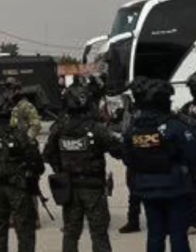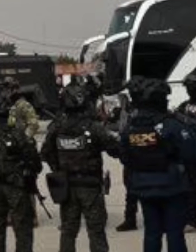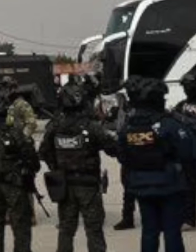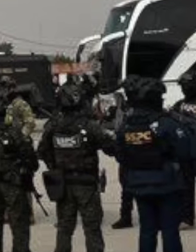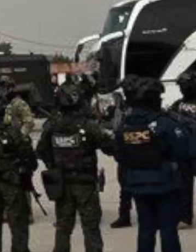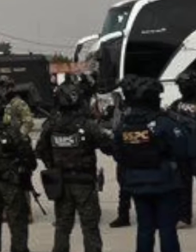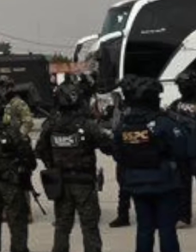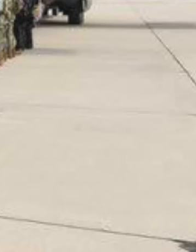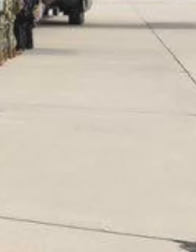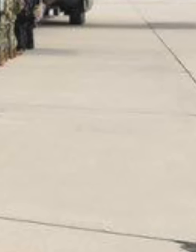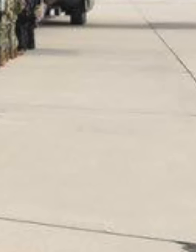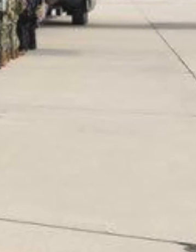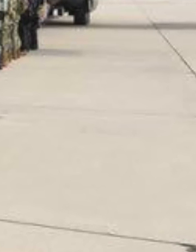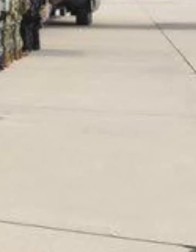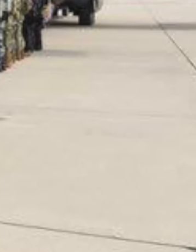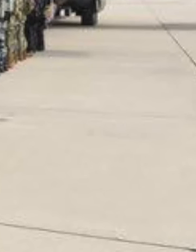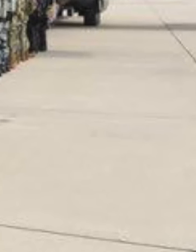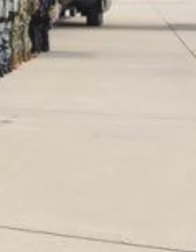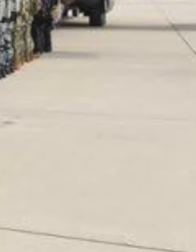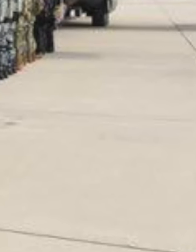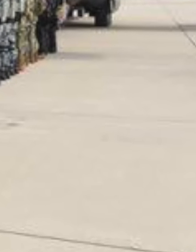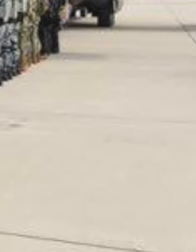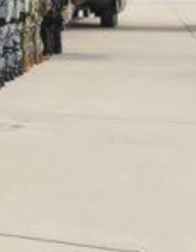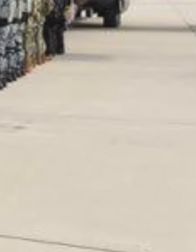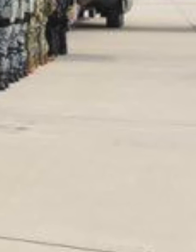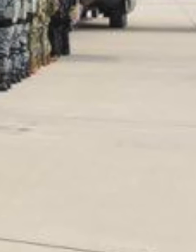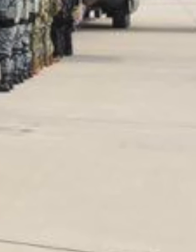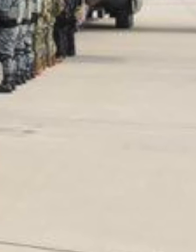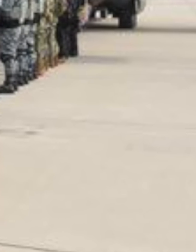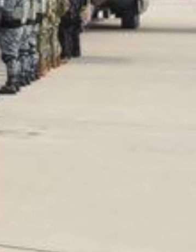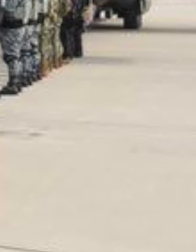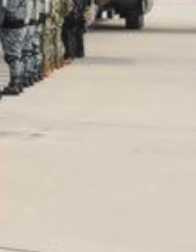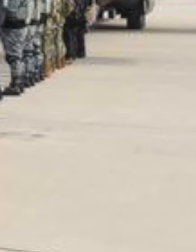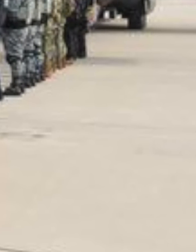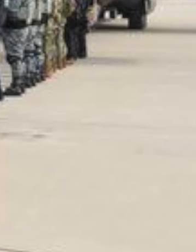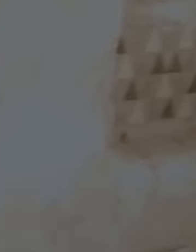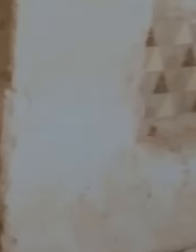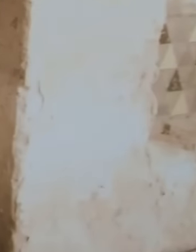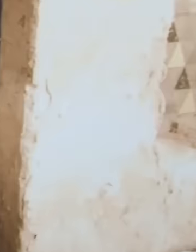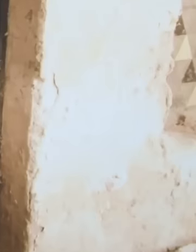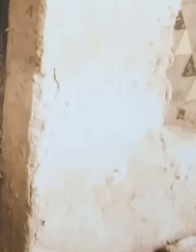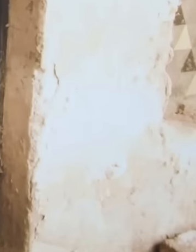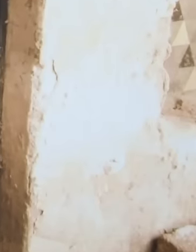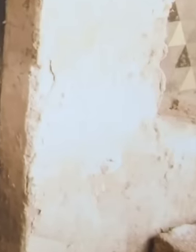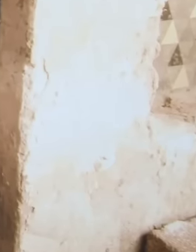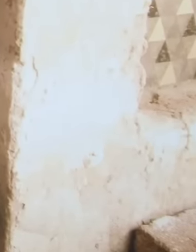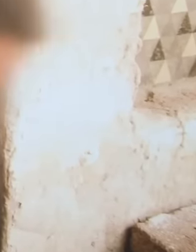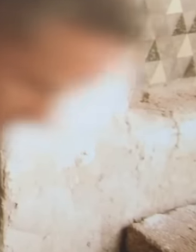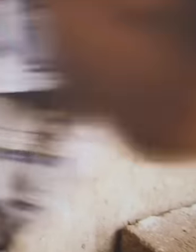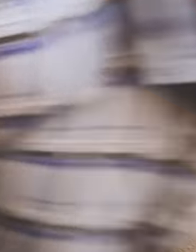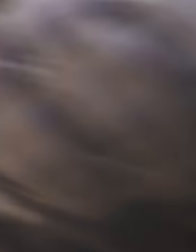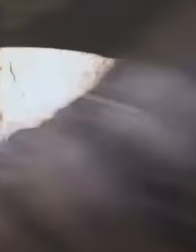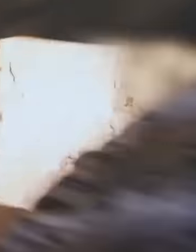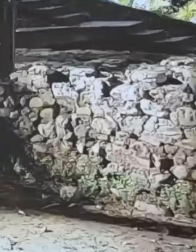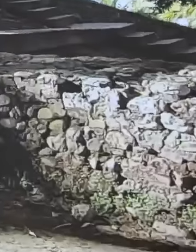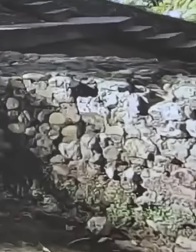trasladó a los Estados Unidos a 37 operadores de organizaciones criminales. No hablamos de delincuentes menores,